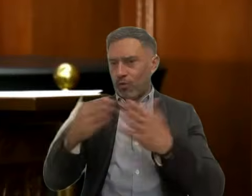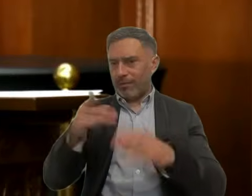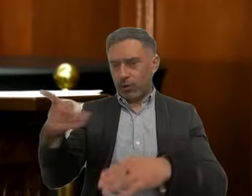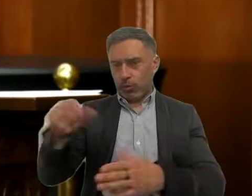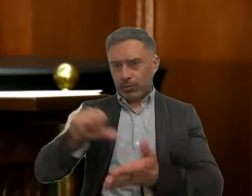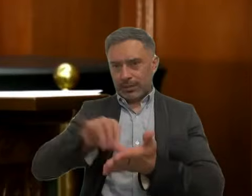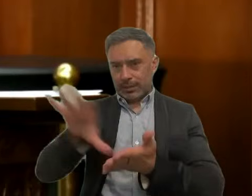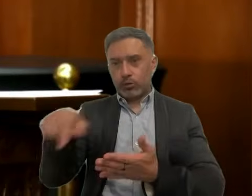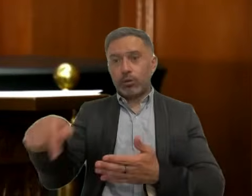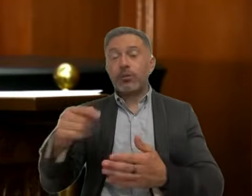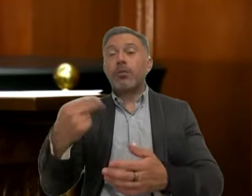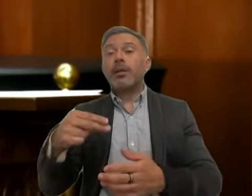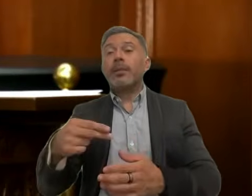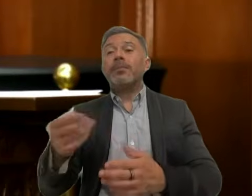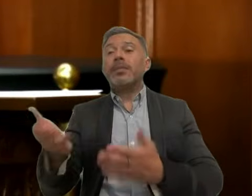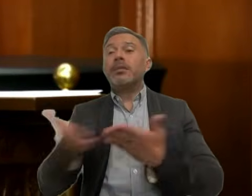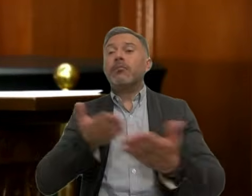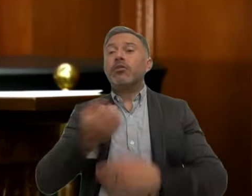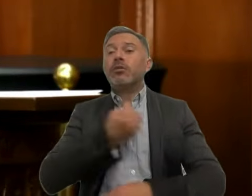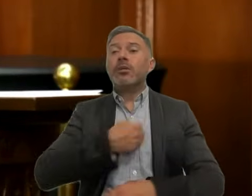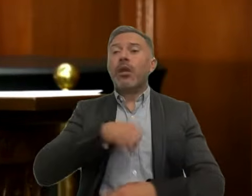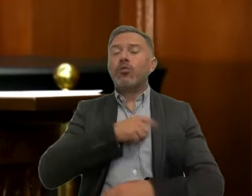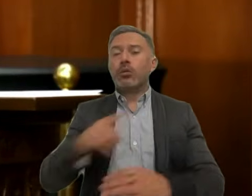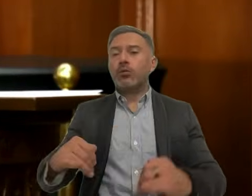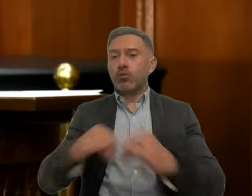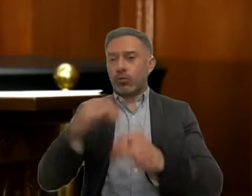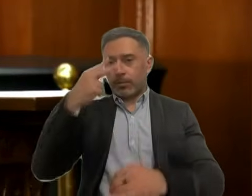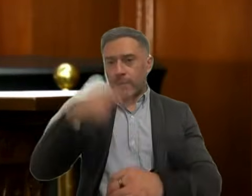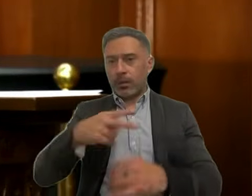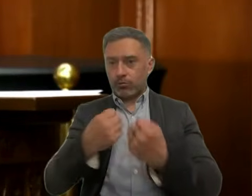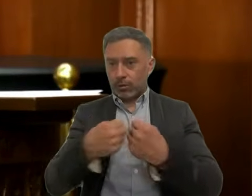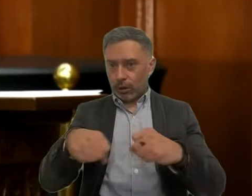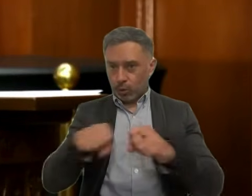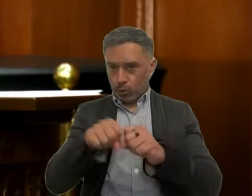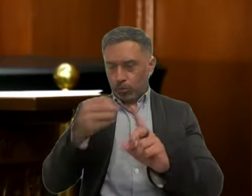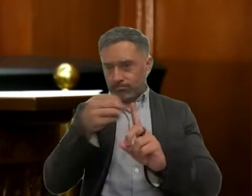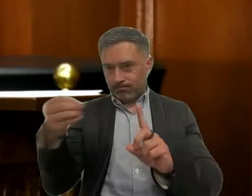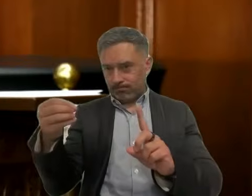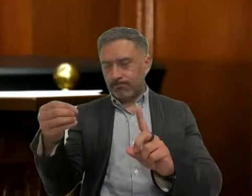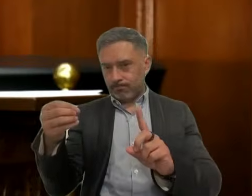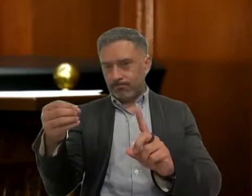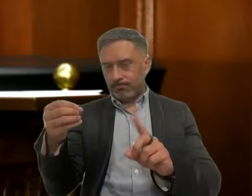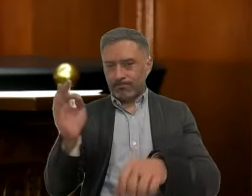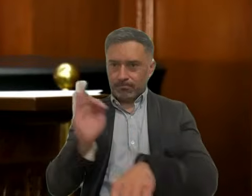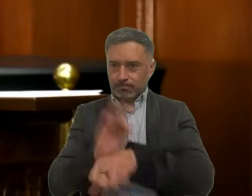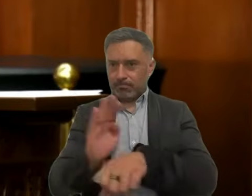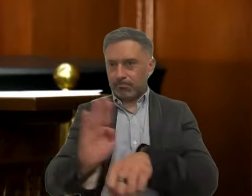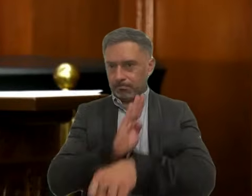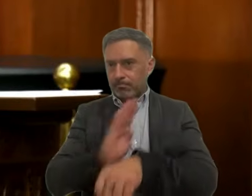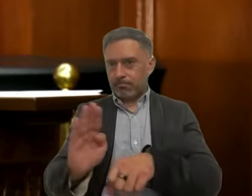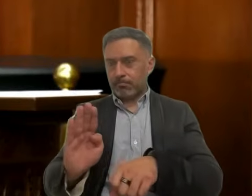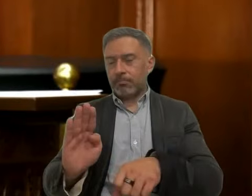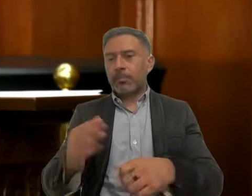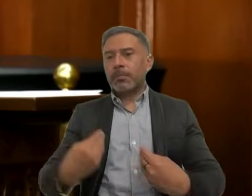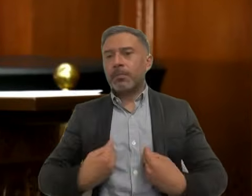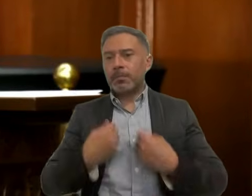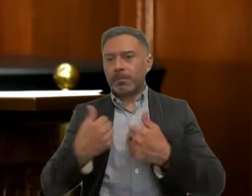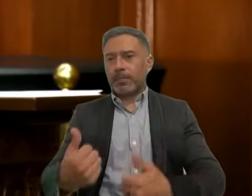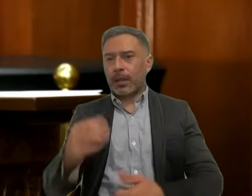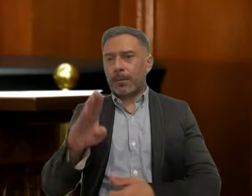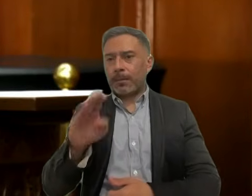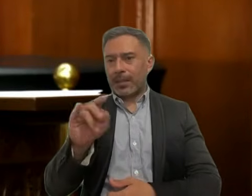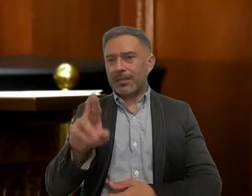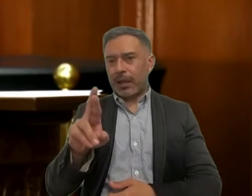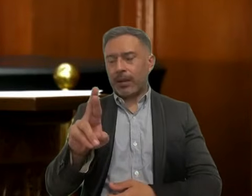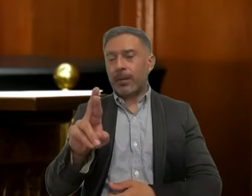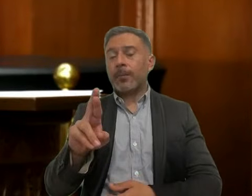denominado Servicios de Salud del Instituto Mexicano del Seguro Social para el Bienestar, IMSS Bienestar, para la atención